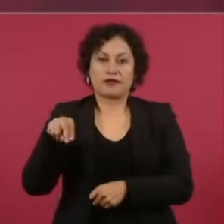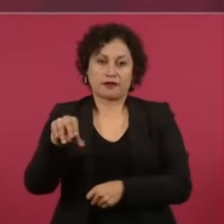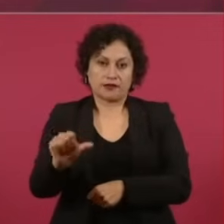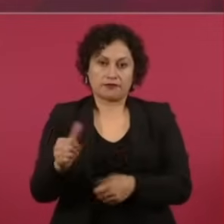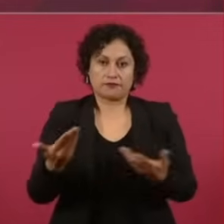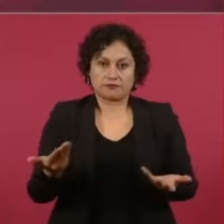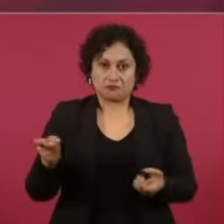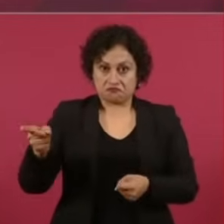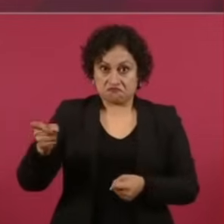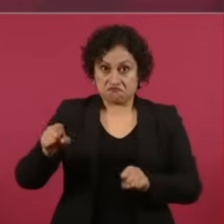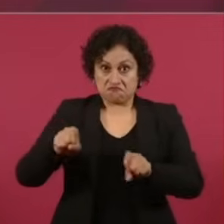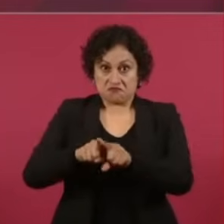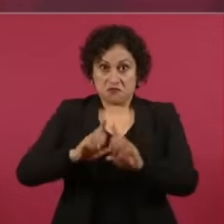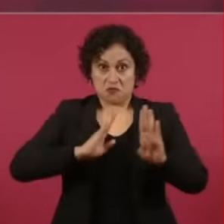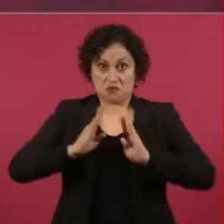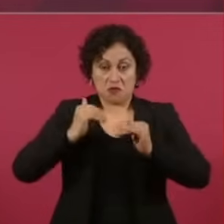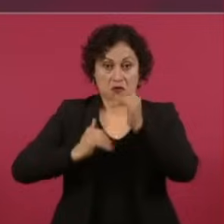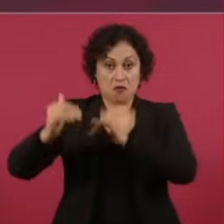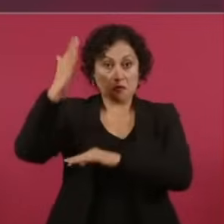del Estado Mayor.